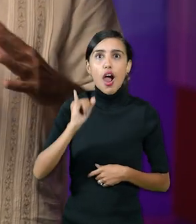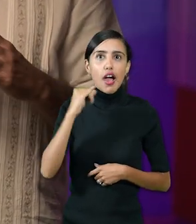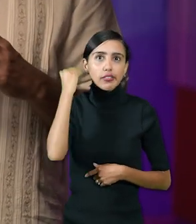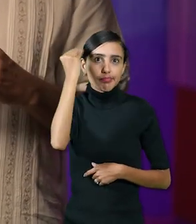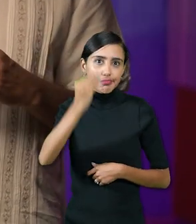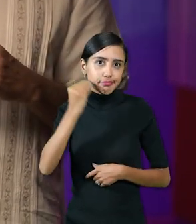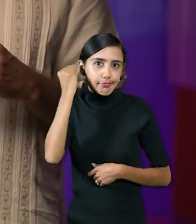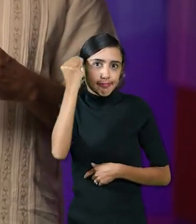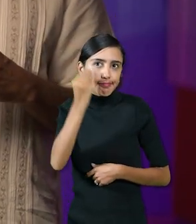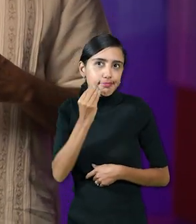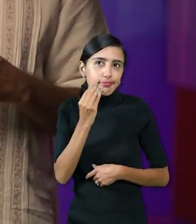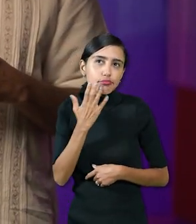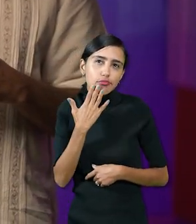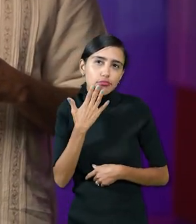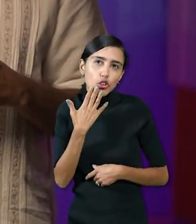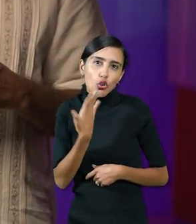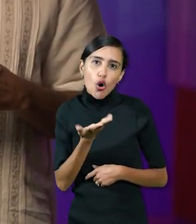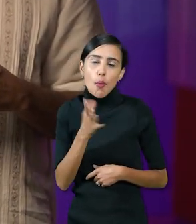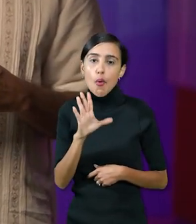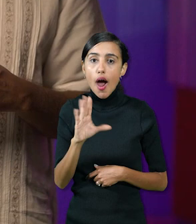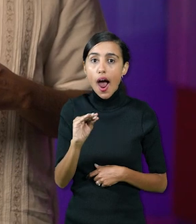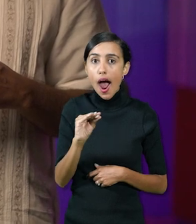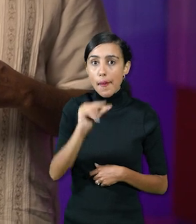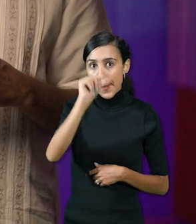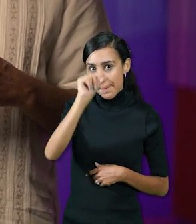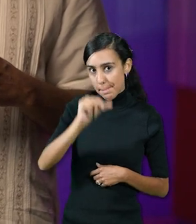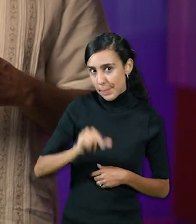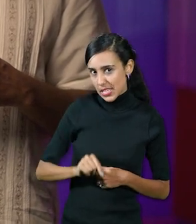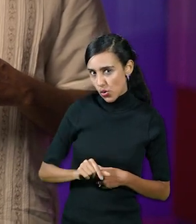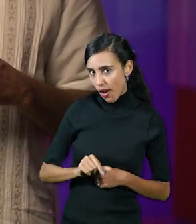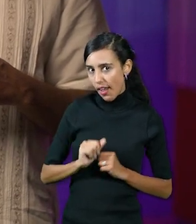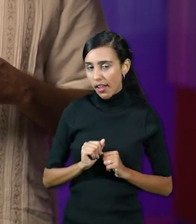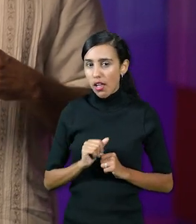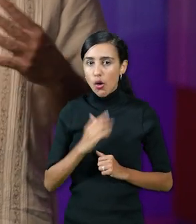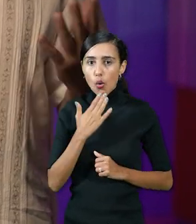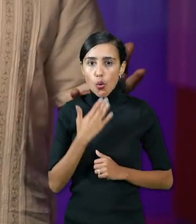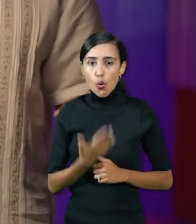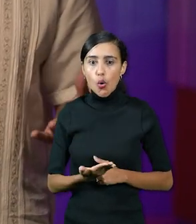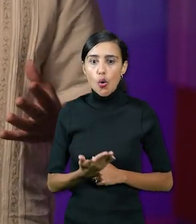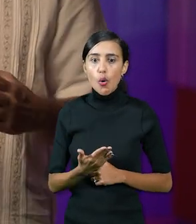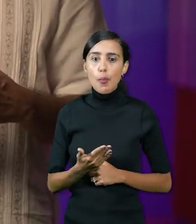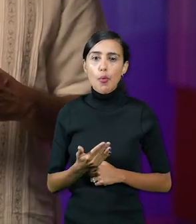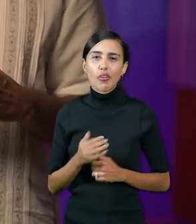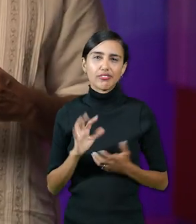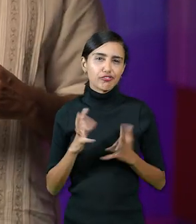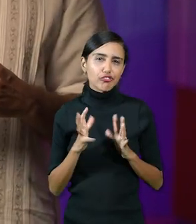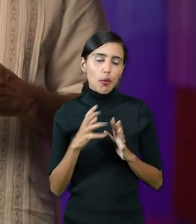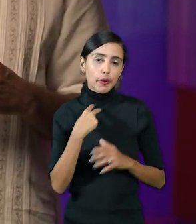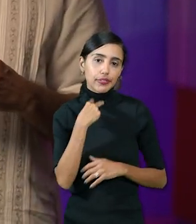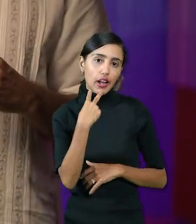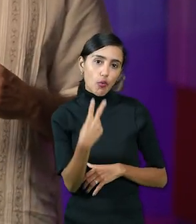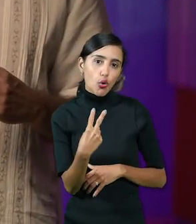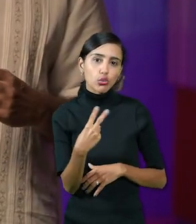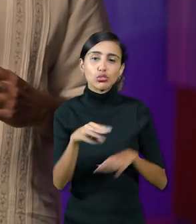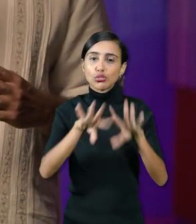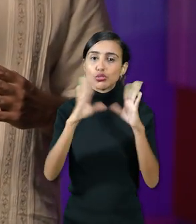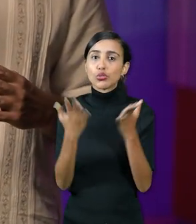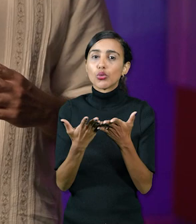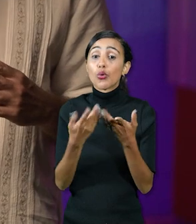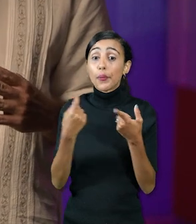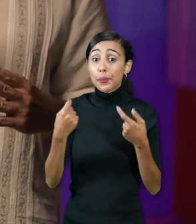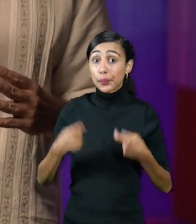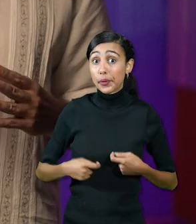imaginarse por lo menos, cómo va a hablar el personaje y en qué tono va a hablar. Y todas esas cosas deben